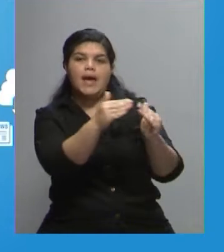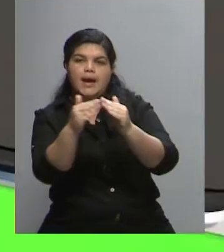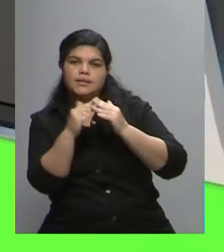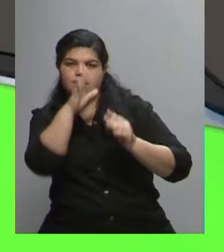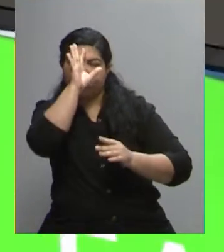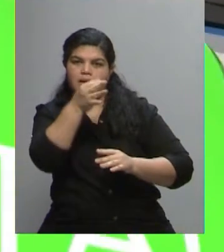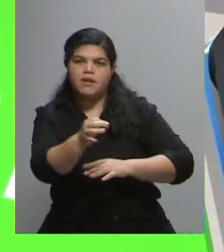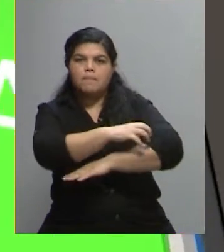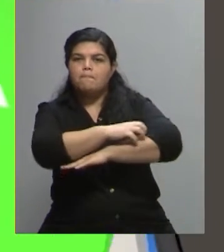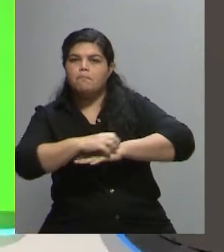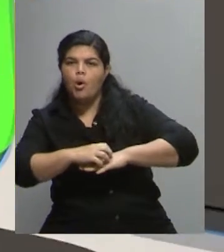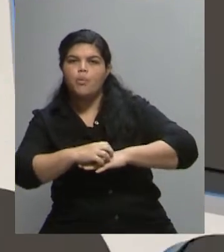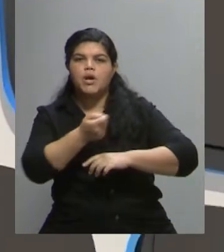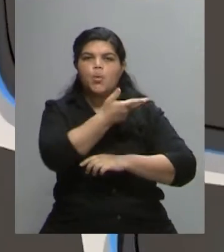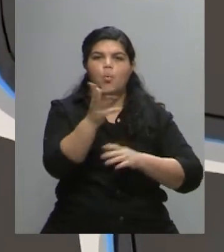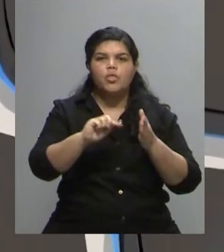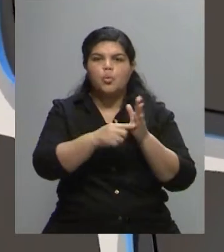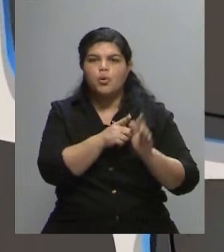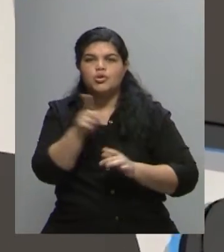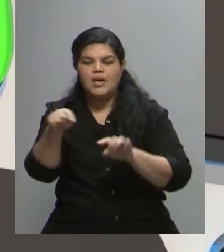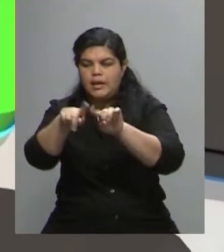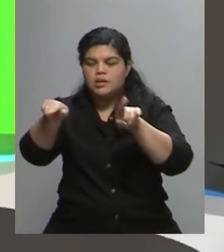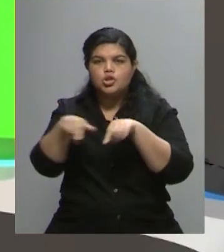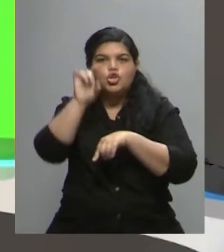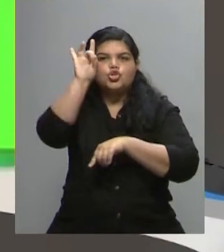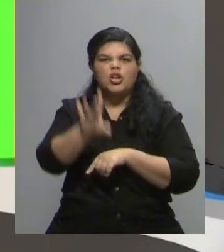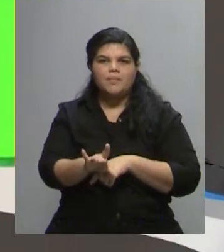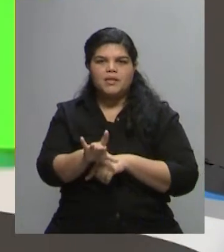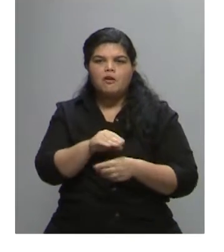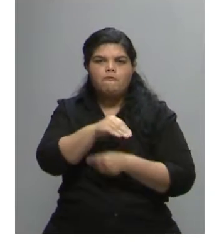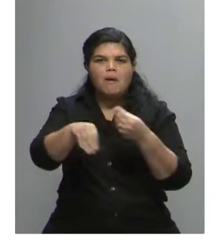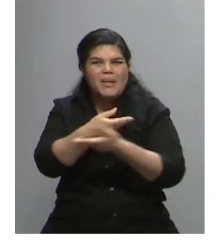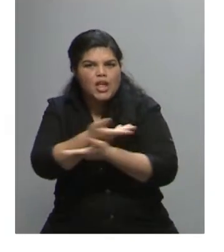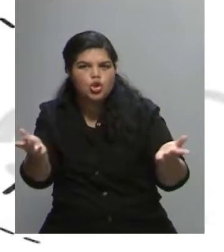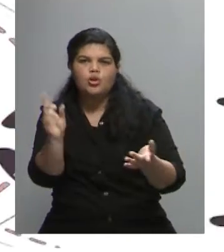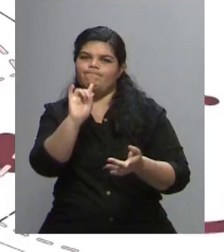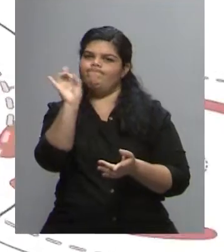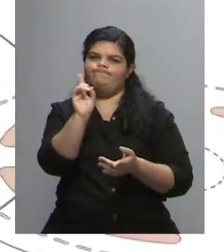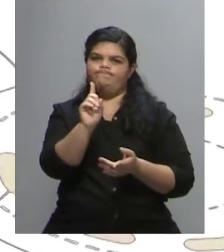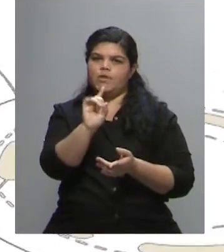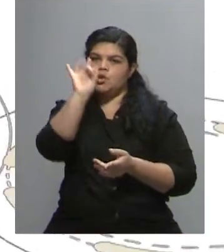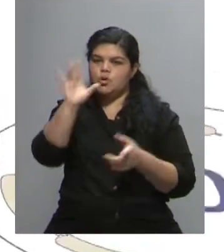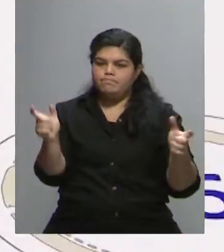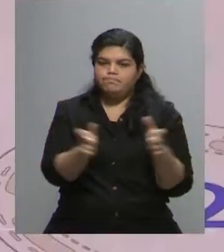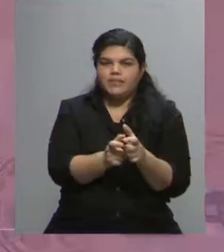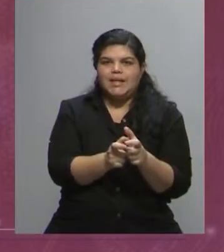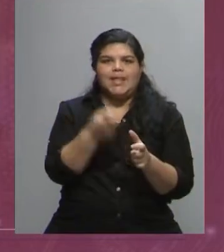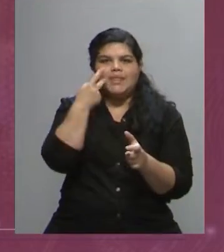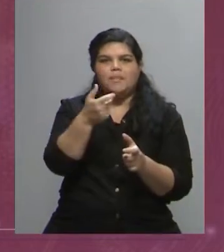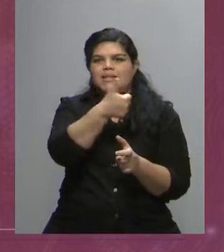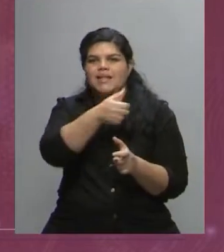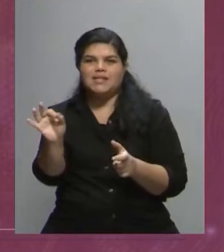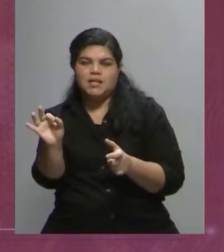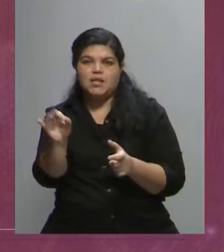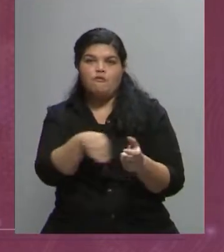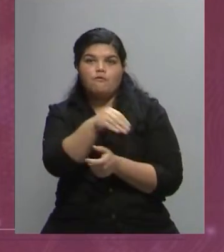el Gran Buenos Aires se basa en nada más que 3.600 familias. Un experimento de los que se usan para chequear la efectividad de una